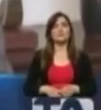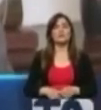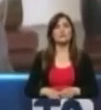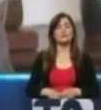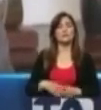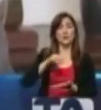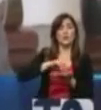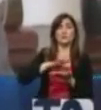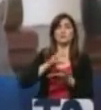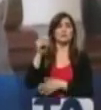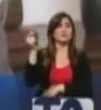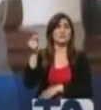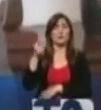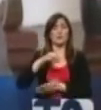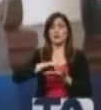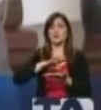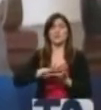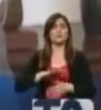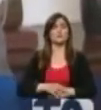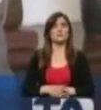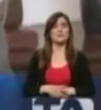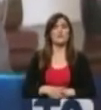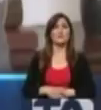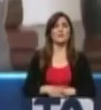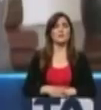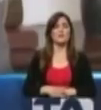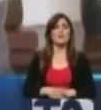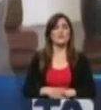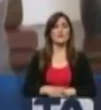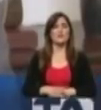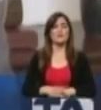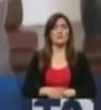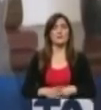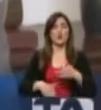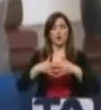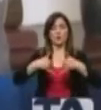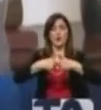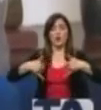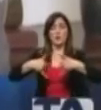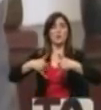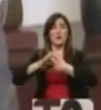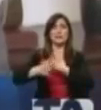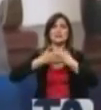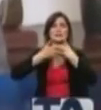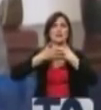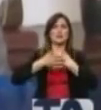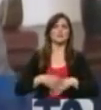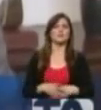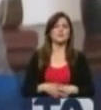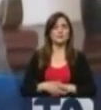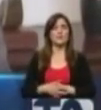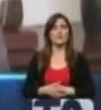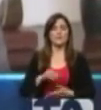la aplicación inmediata de este cuerpo normativo que conllevaría al cierre inmediato de todos estos locales que no han sido reubicados. Ese es el efecto de